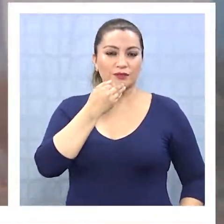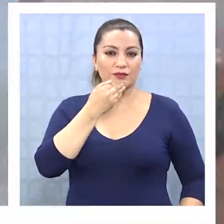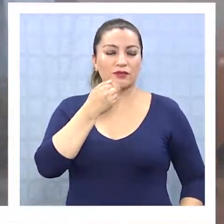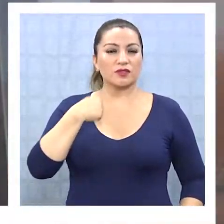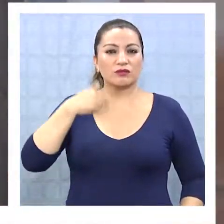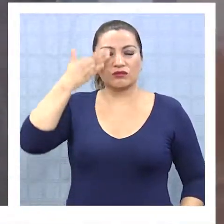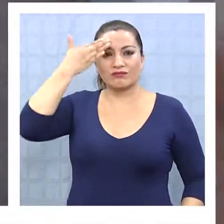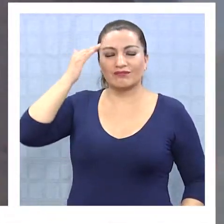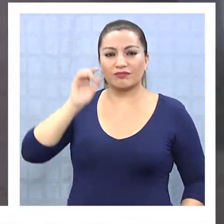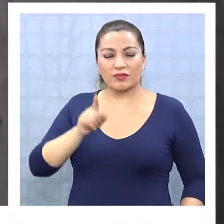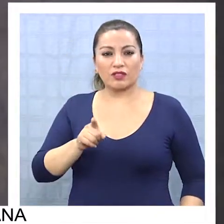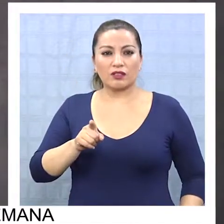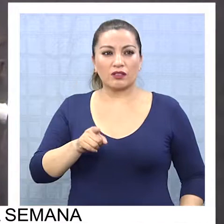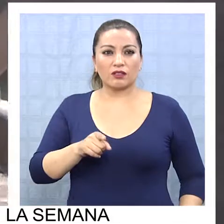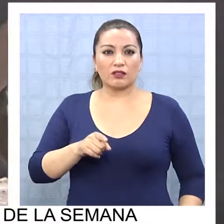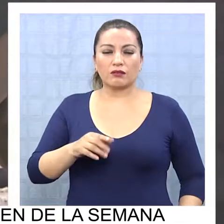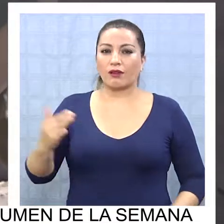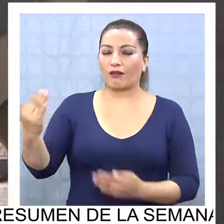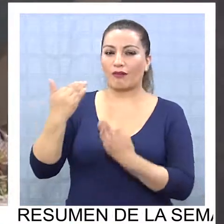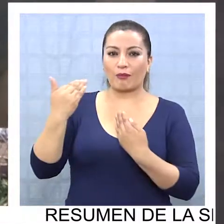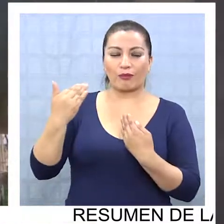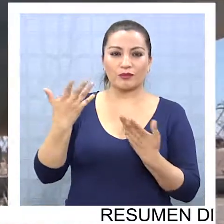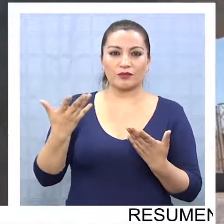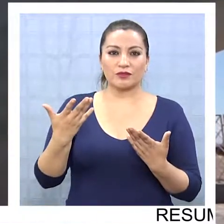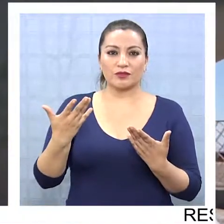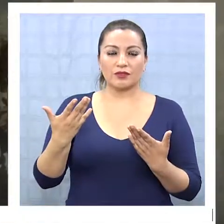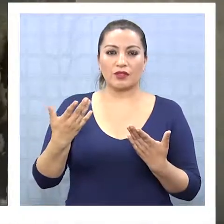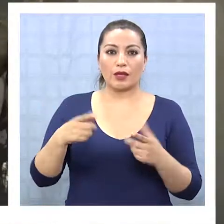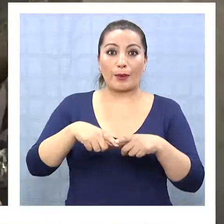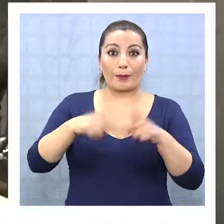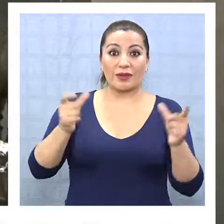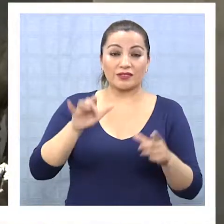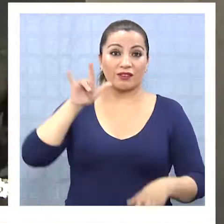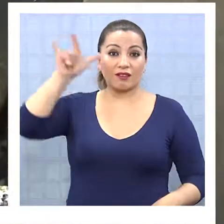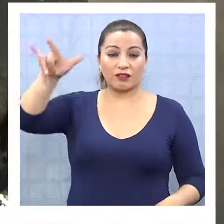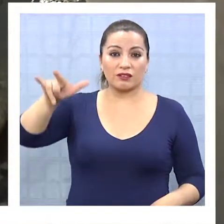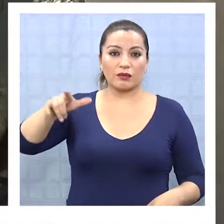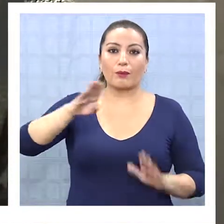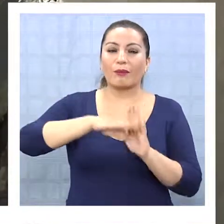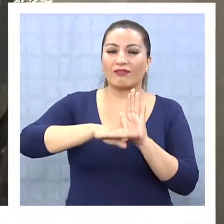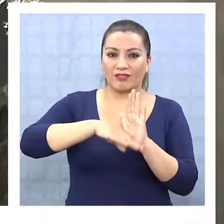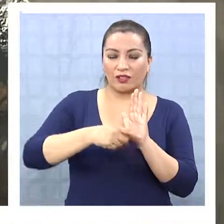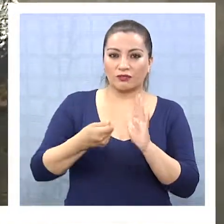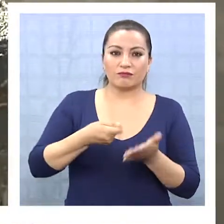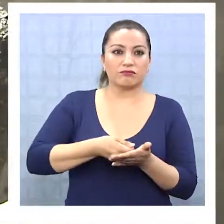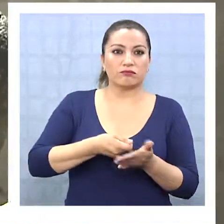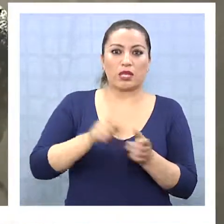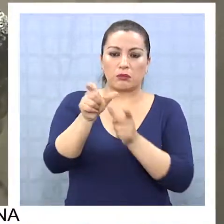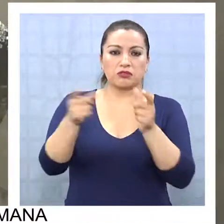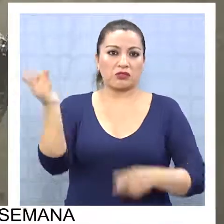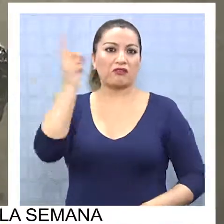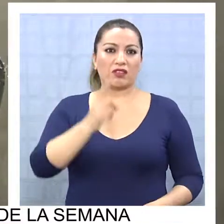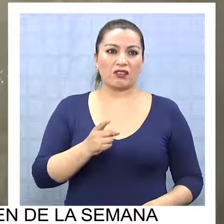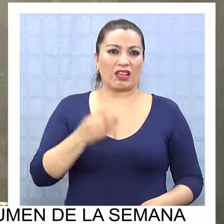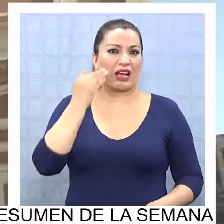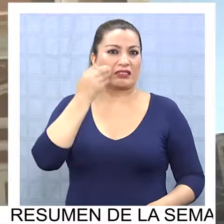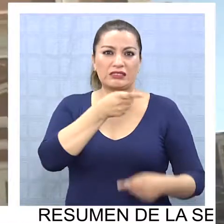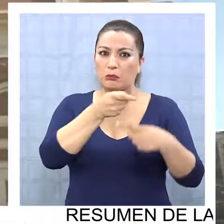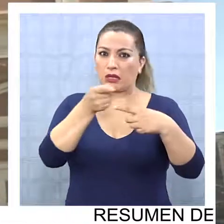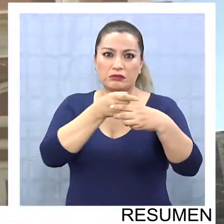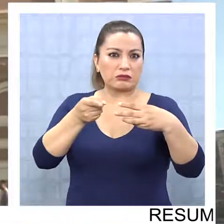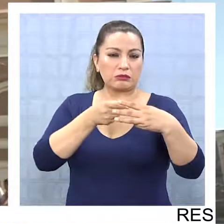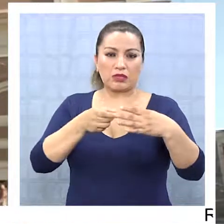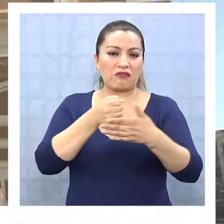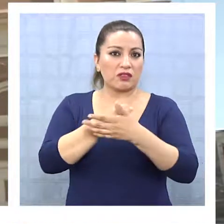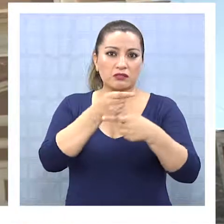que... Pero yo creo que ha favorecido mucho la baja de los pasajes, comprando con la antelación, la gente está viniendo y está viniendo casi toda la semana.